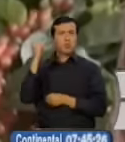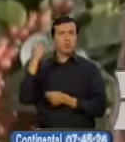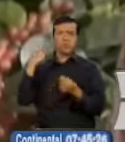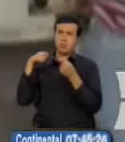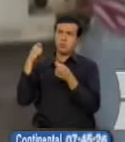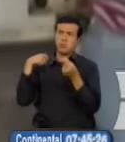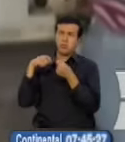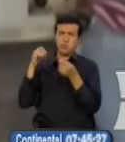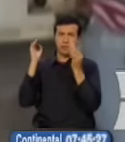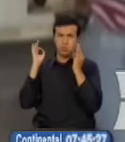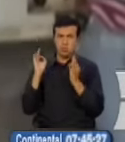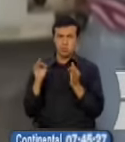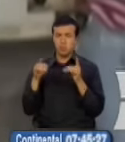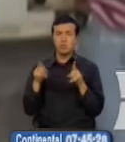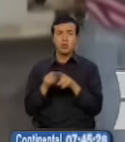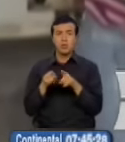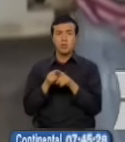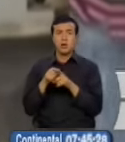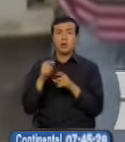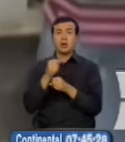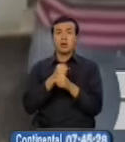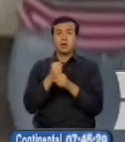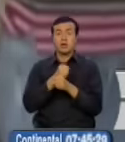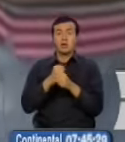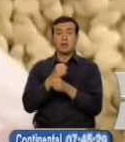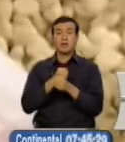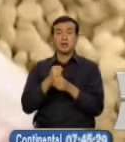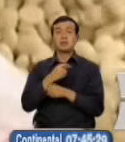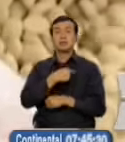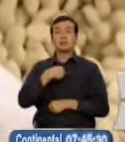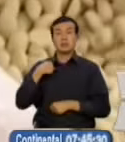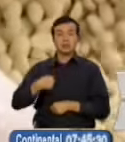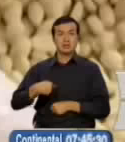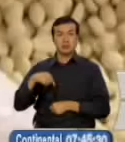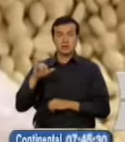así como está instalada una cafetería en Shanghái, China.